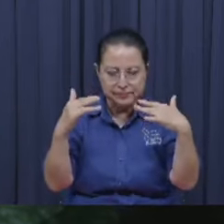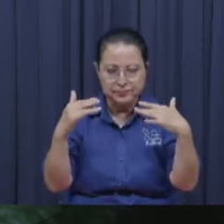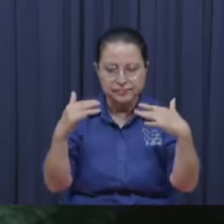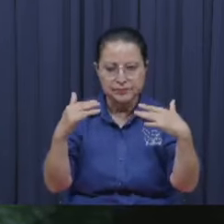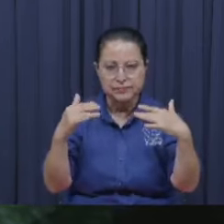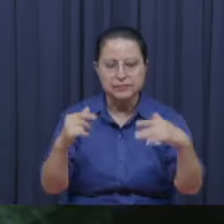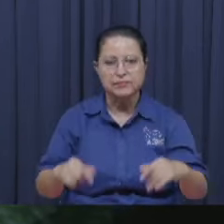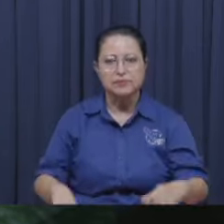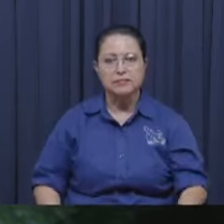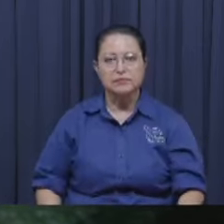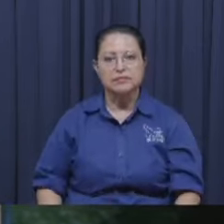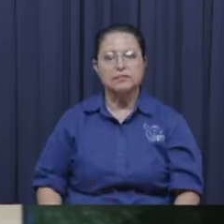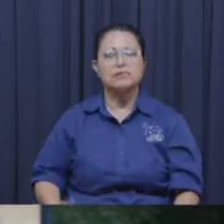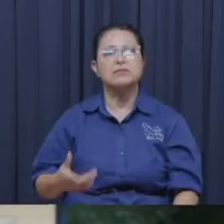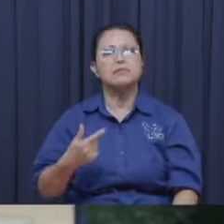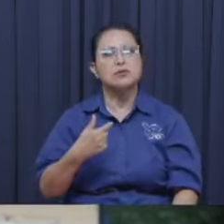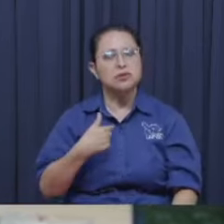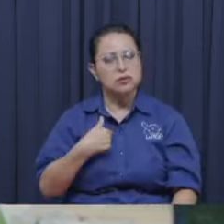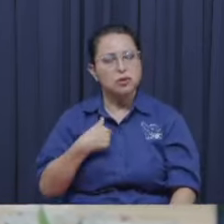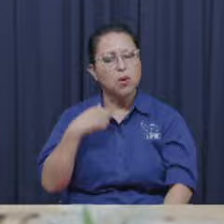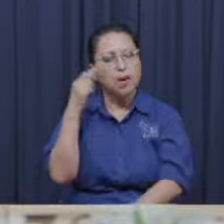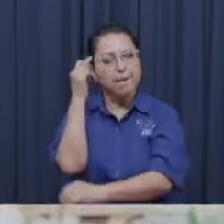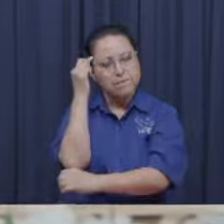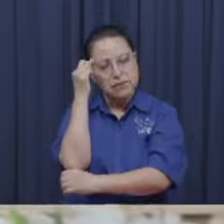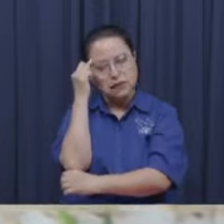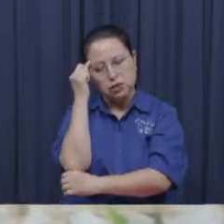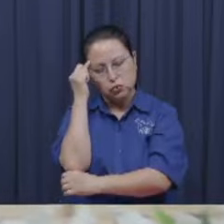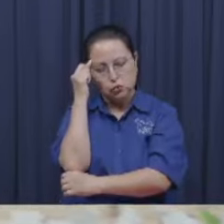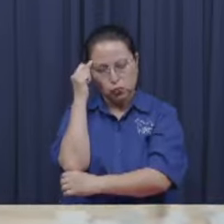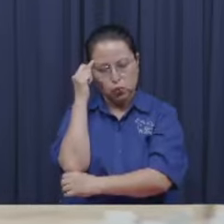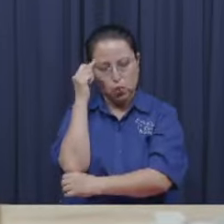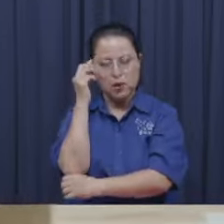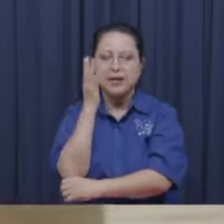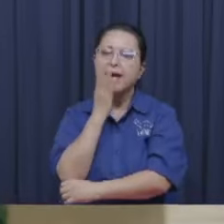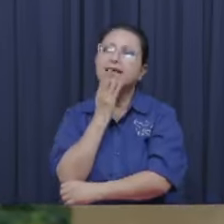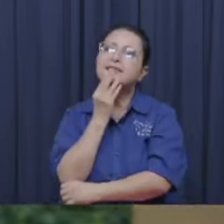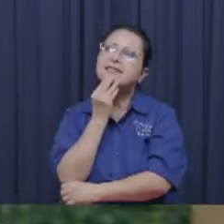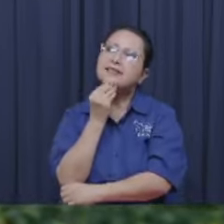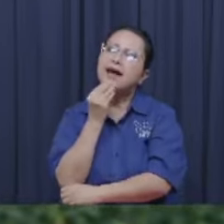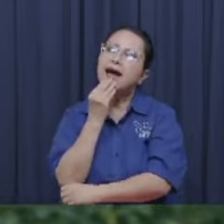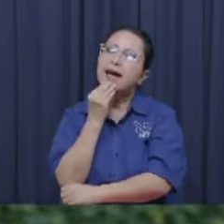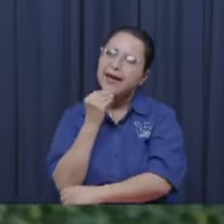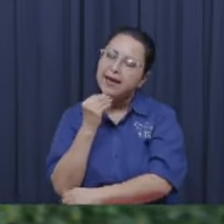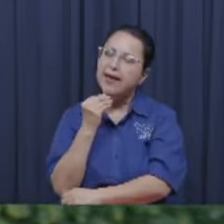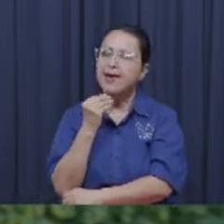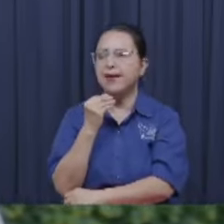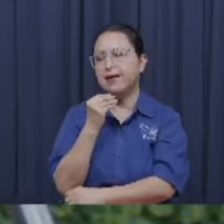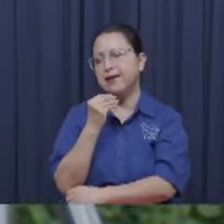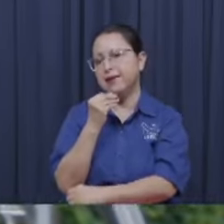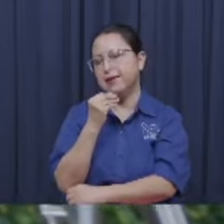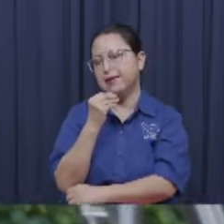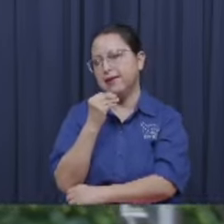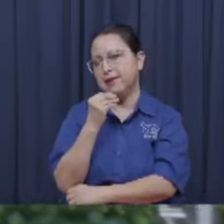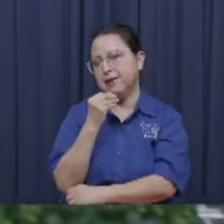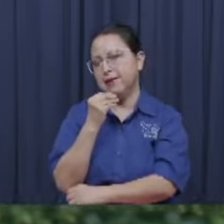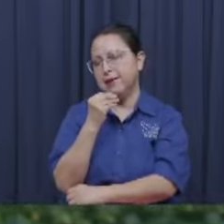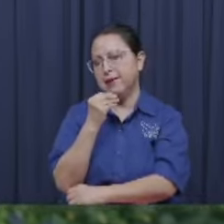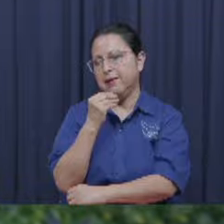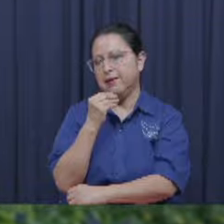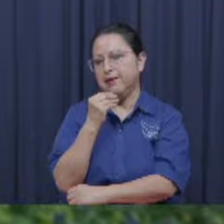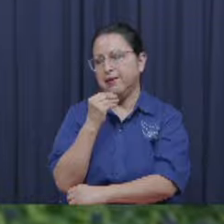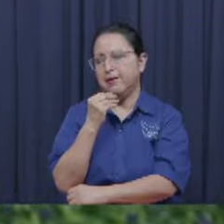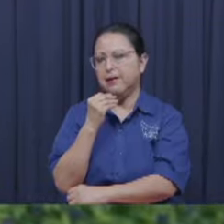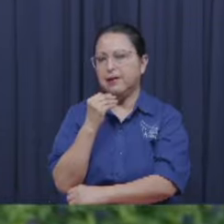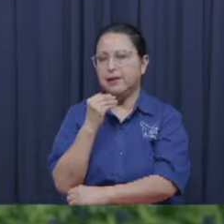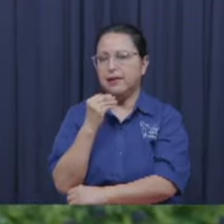Yo pienso que le ha tocado vivir, perdón pues, pero ellos lo pidieron cuando el Señor